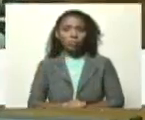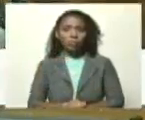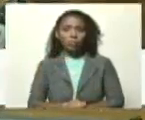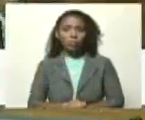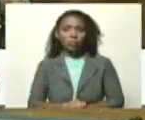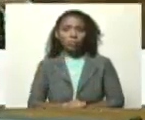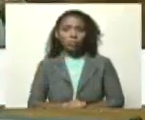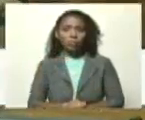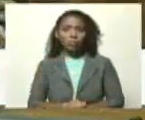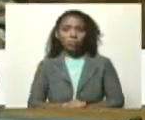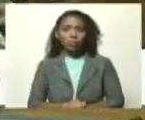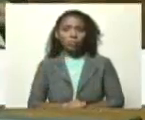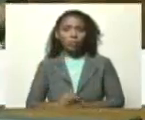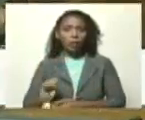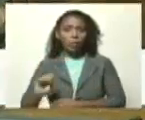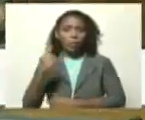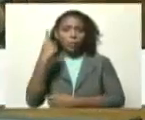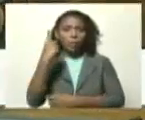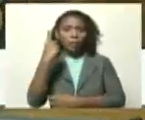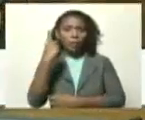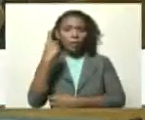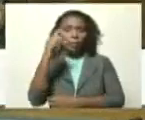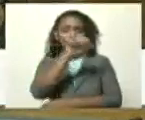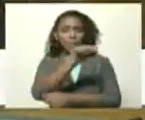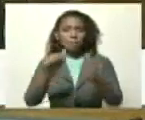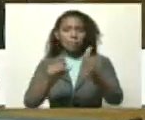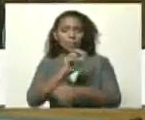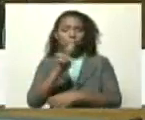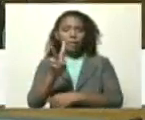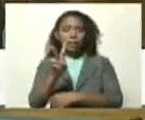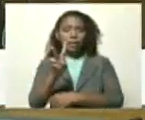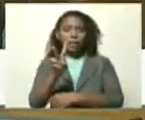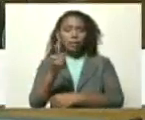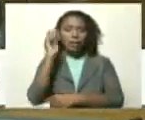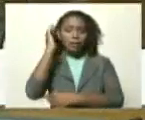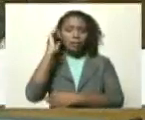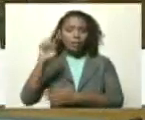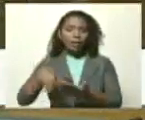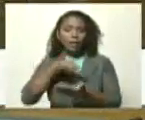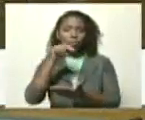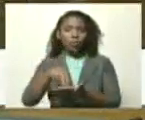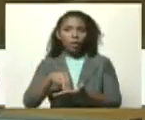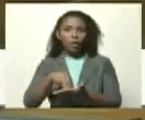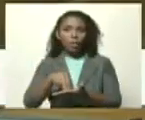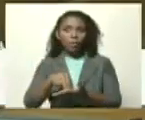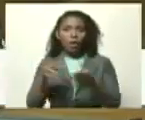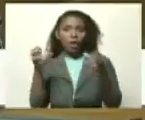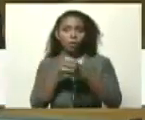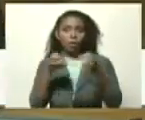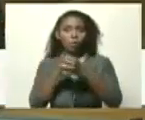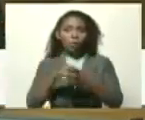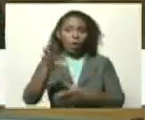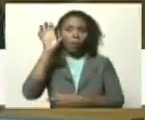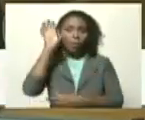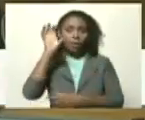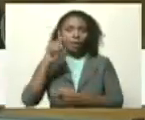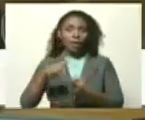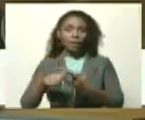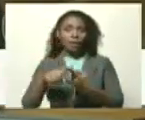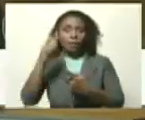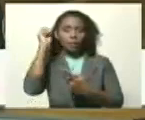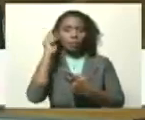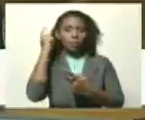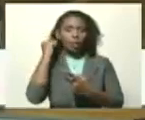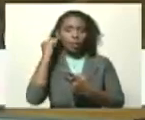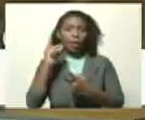Para la primera vicepresidencia de la Asamblea Nacional por el Bloque de la Patria, la